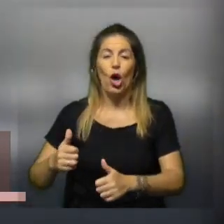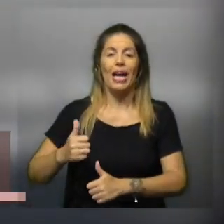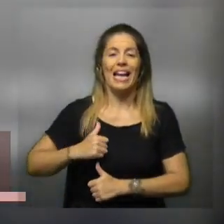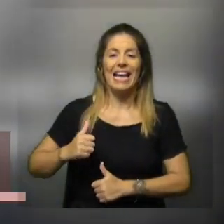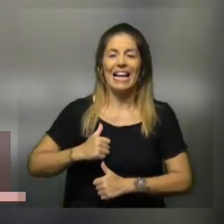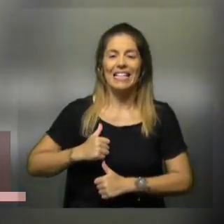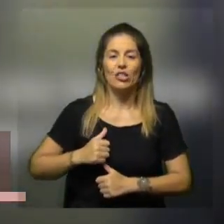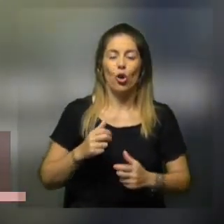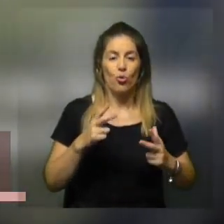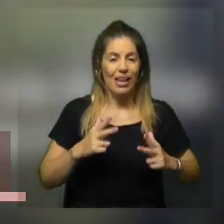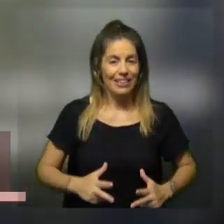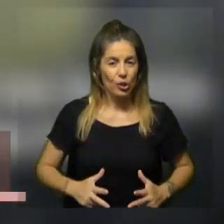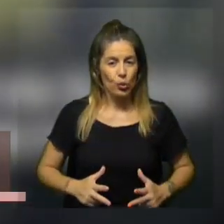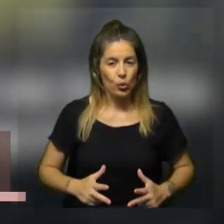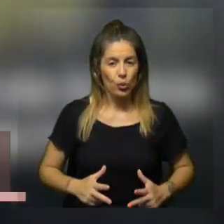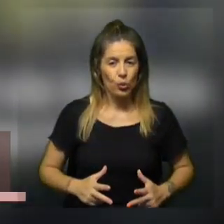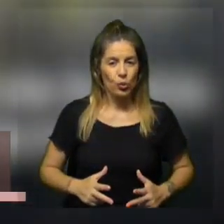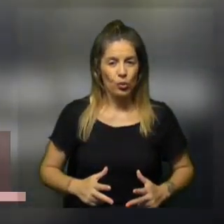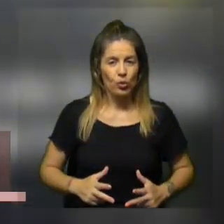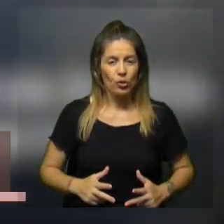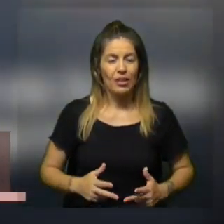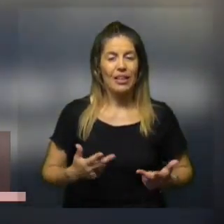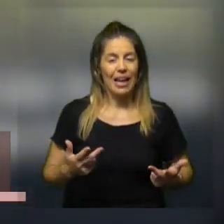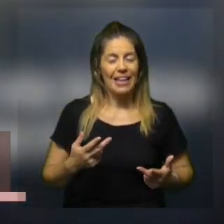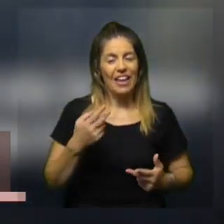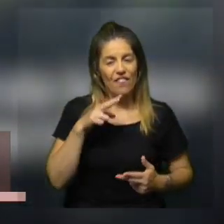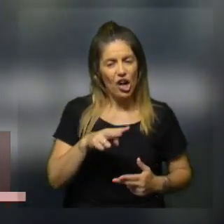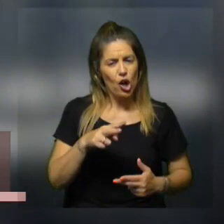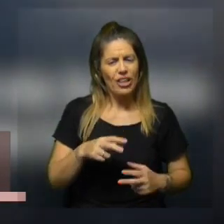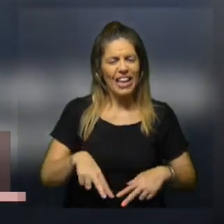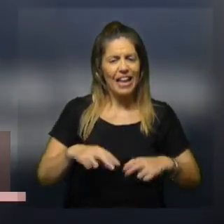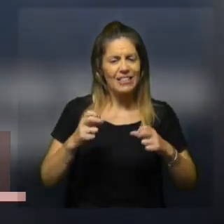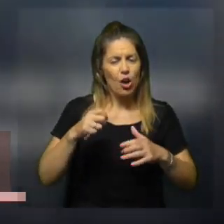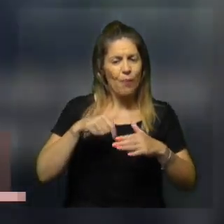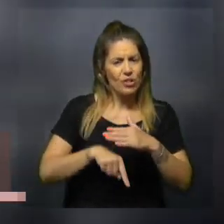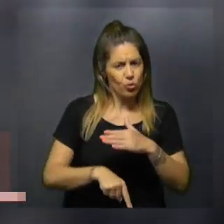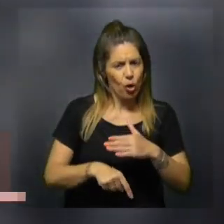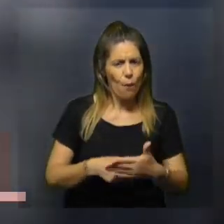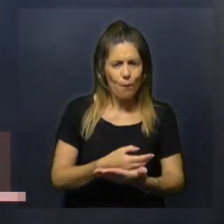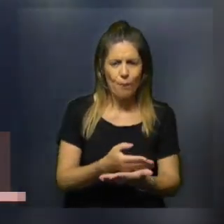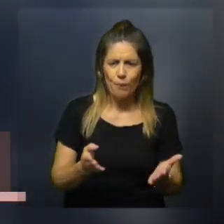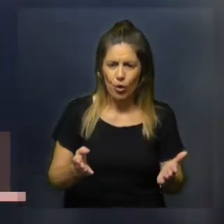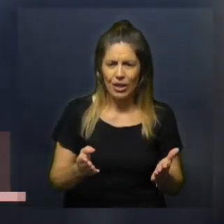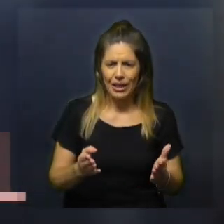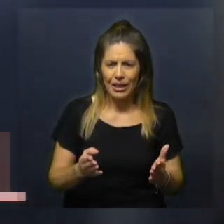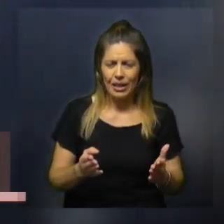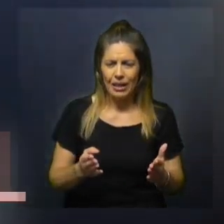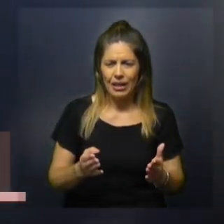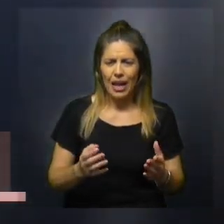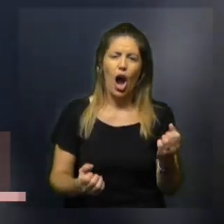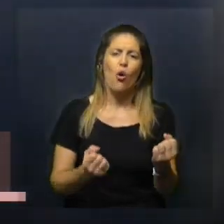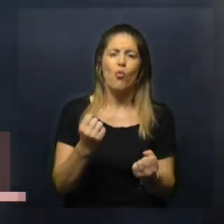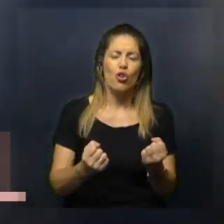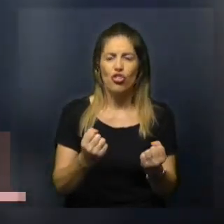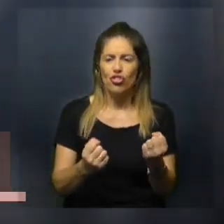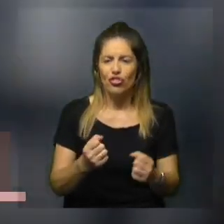actitud debe tener una lectura un poco más profunda, pone algunas tanquetas,